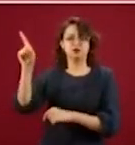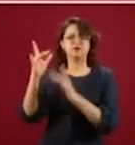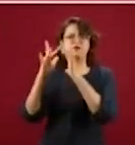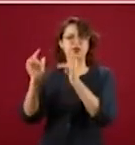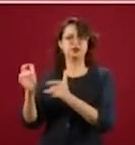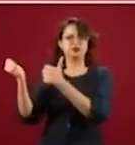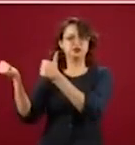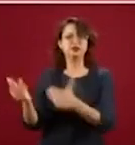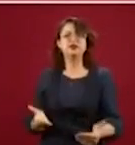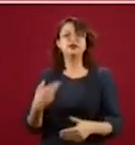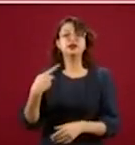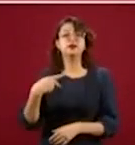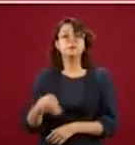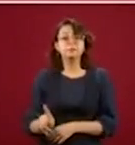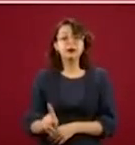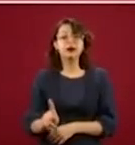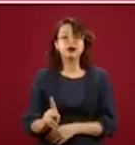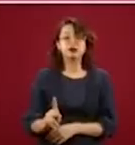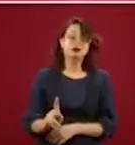Pero